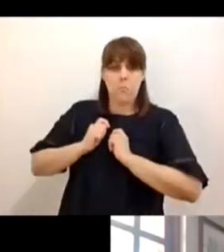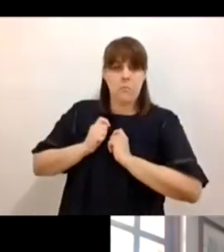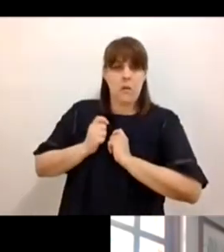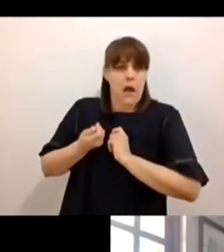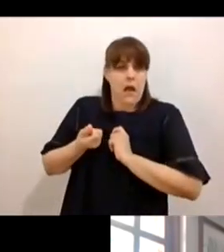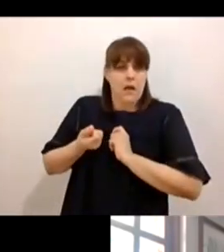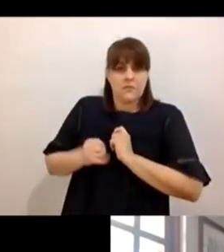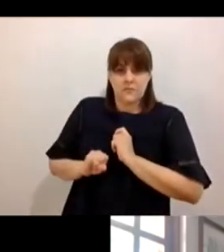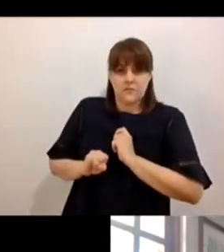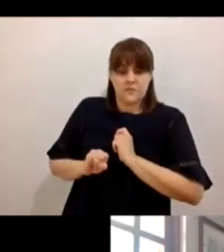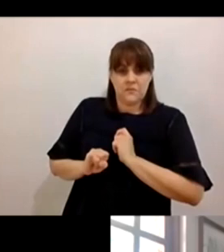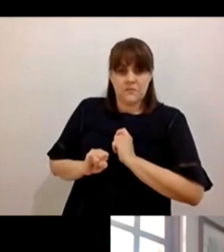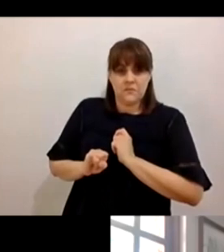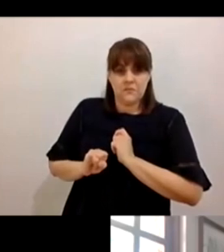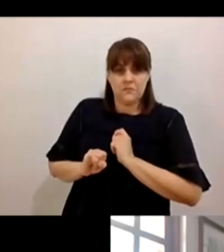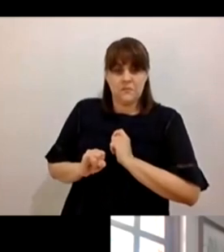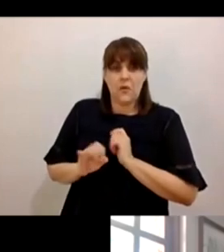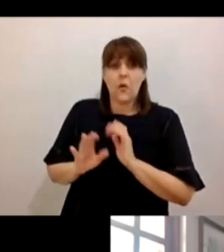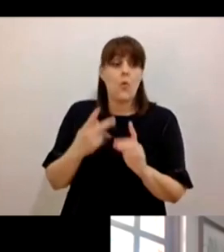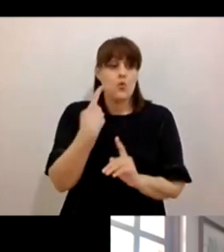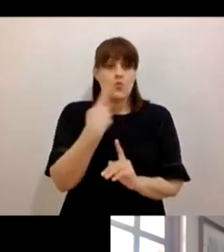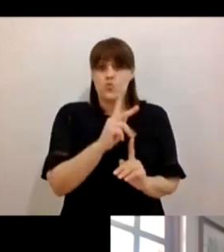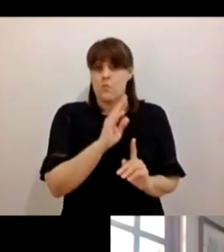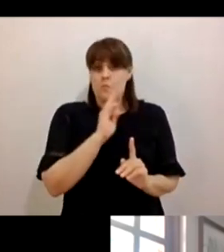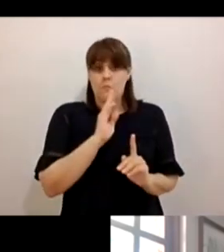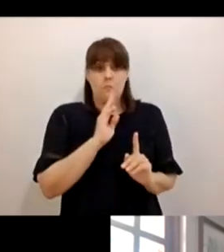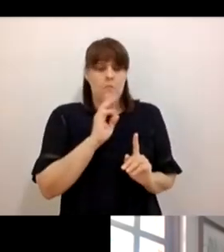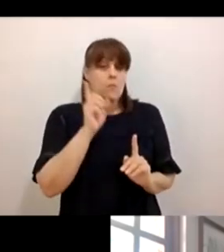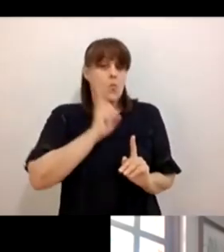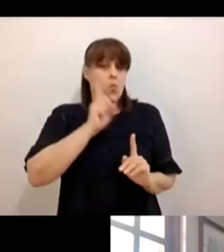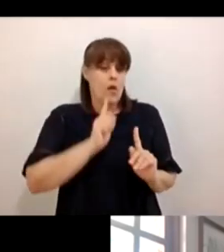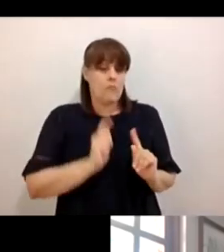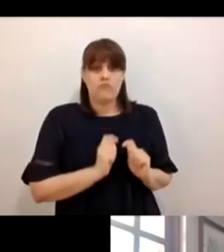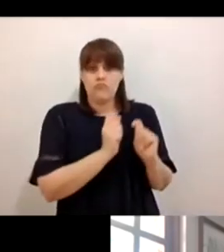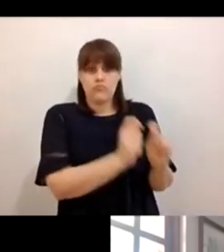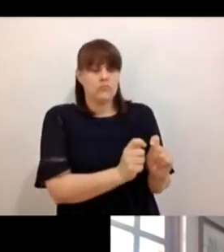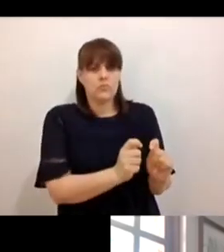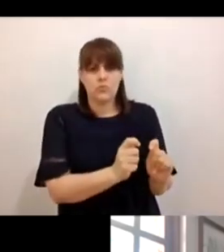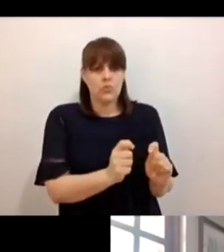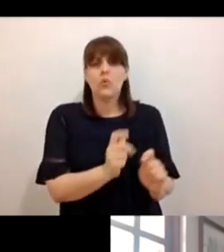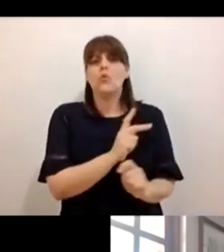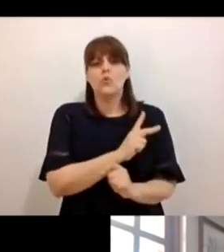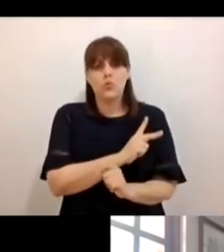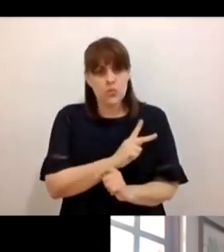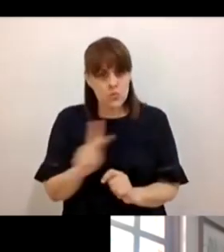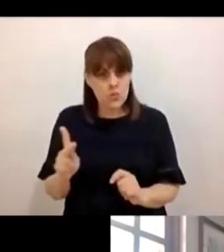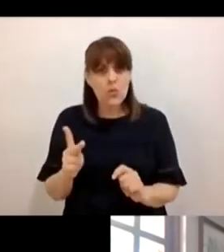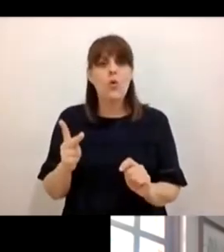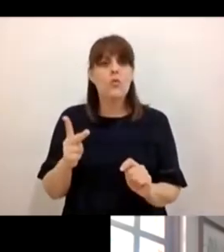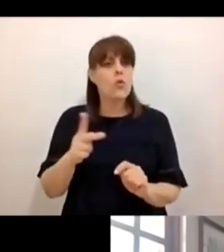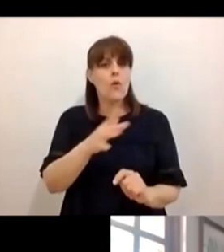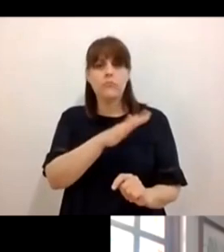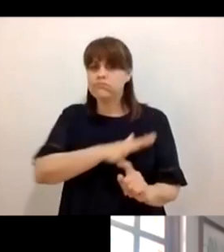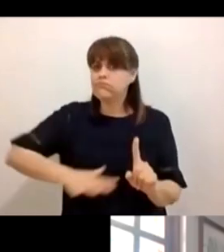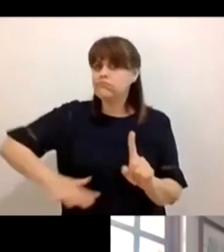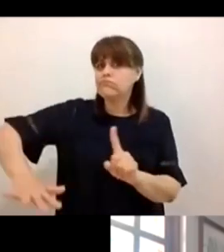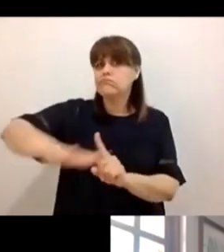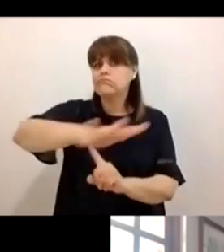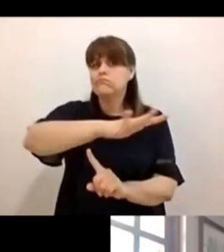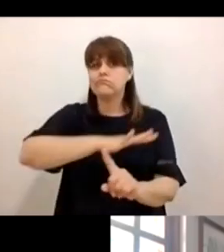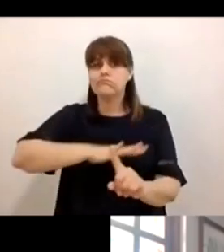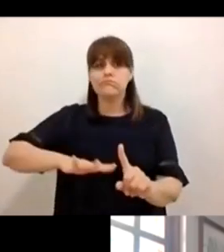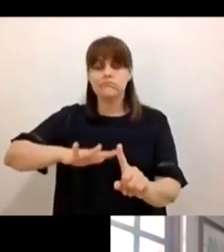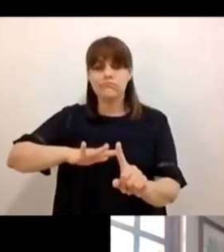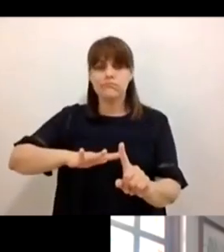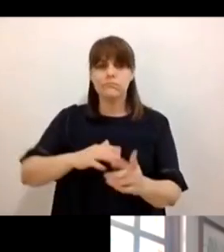sido también la violencia hacia las mujeres como una cosa de la vida privada es una cuestión de la vida pública y